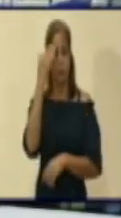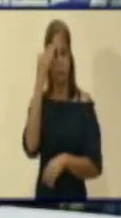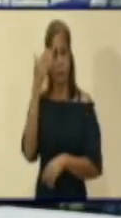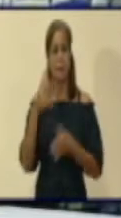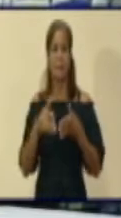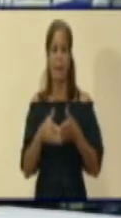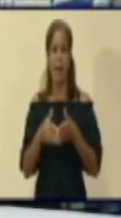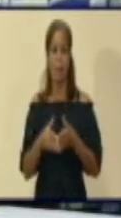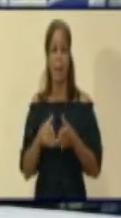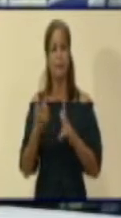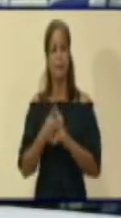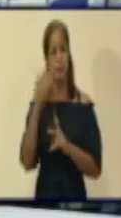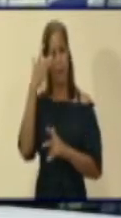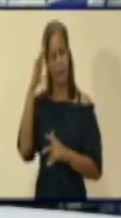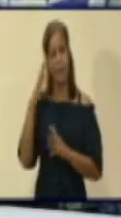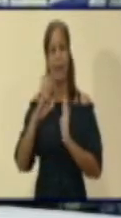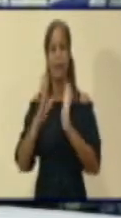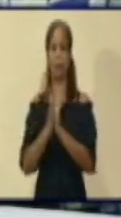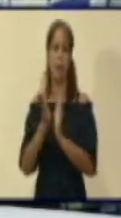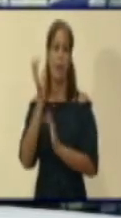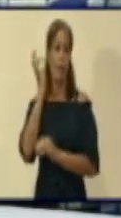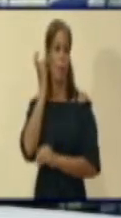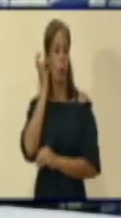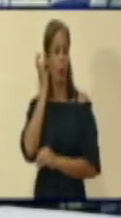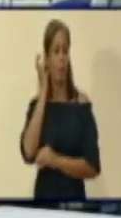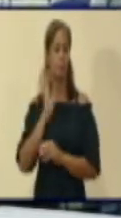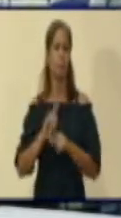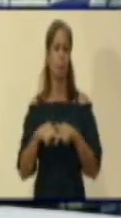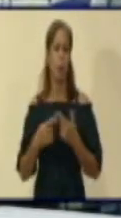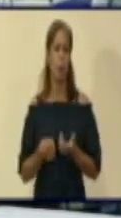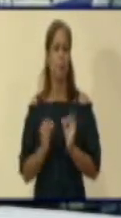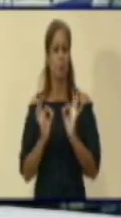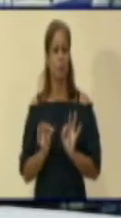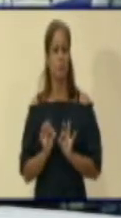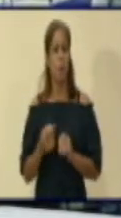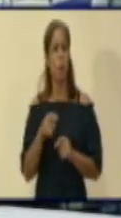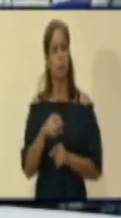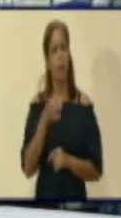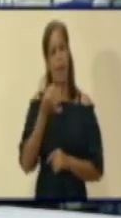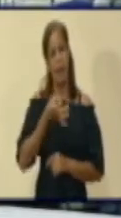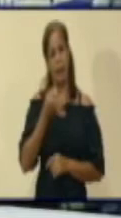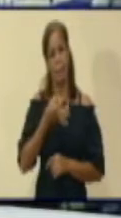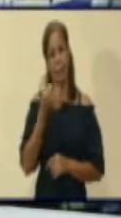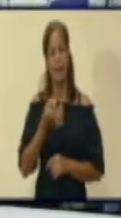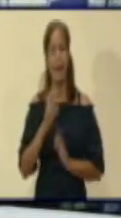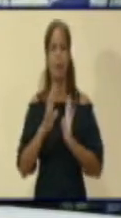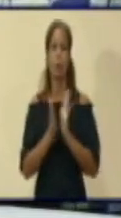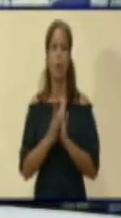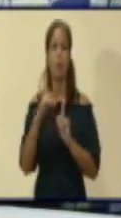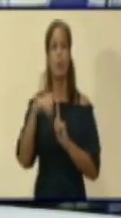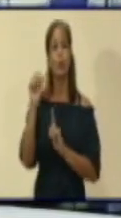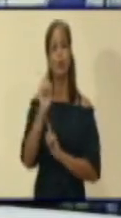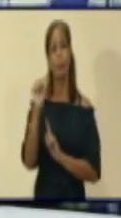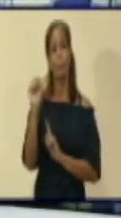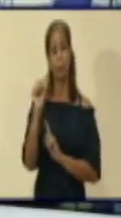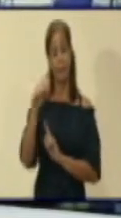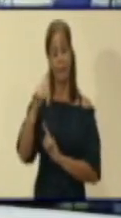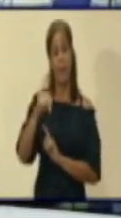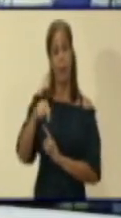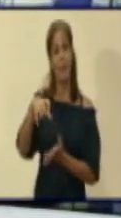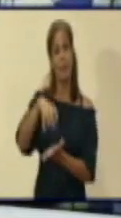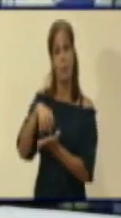hoy y sobre todo a las transportistas. Y por qué no, Yonel, que usted lo ha hecho mención en algún momento, a los transportistas que están en línea roja hoy, que